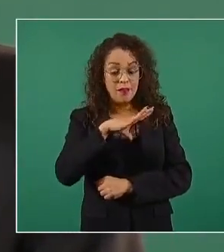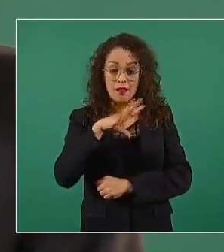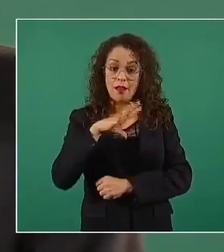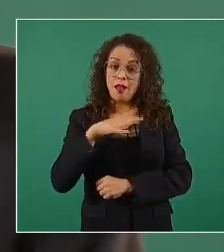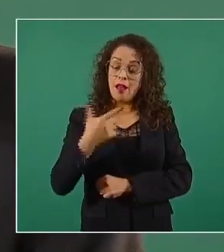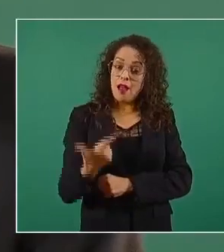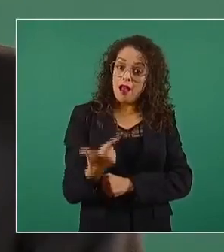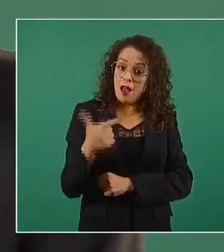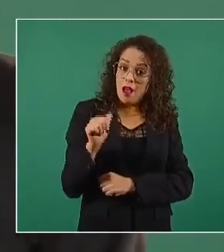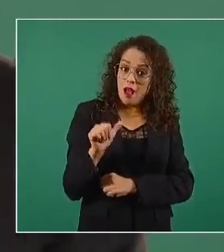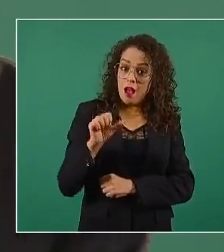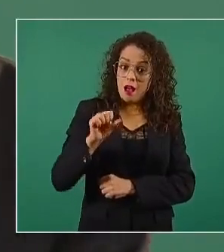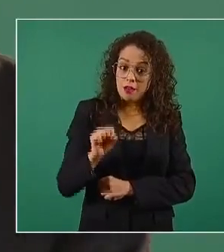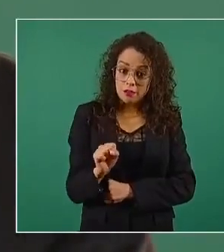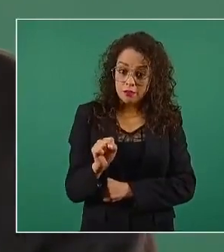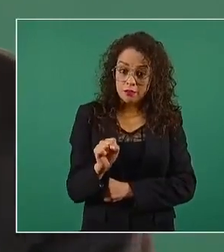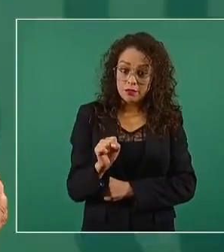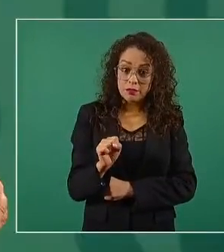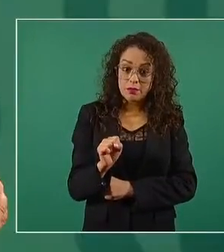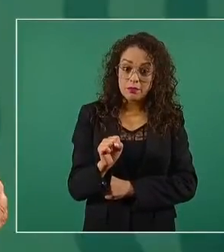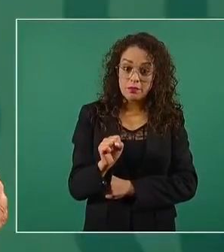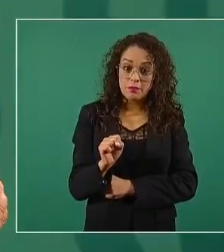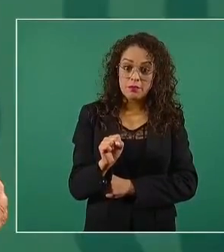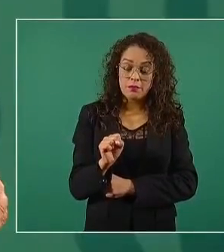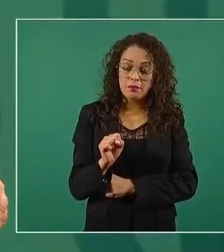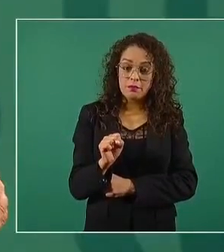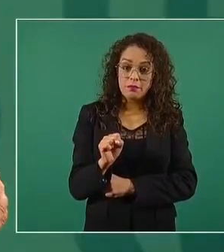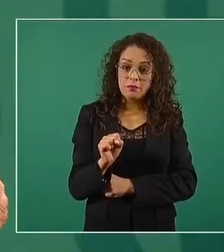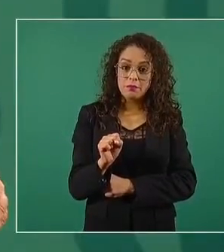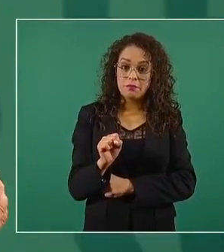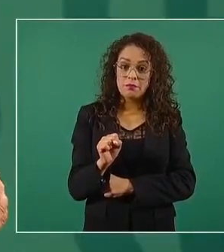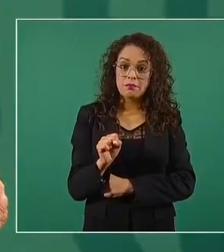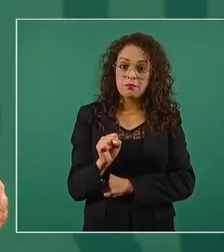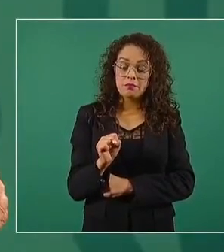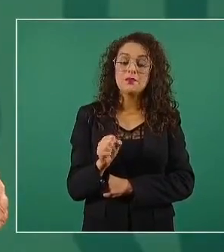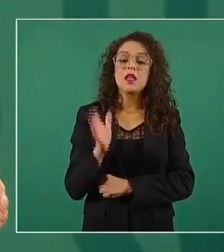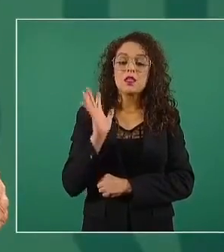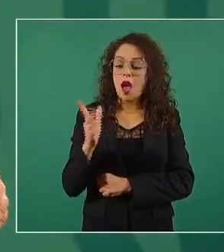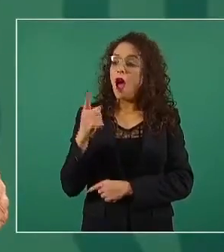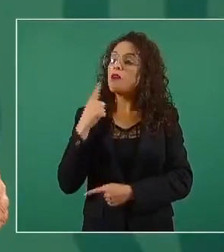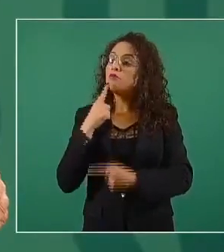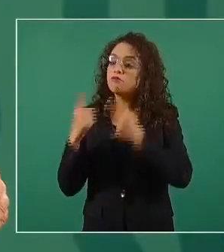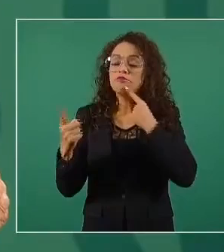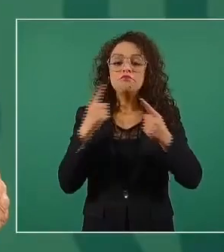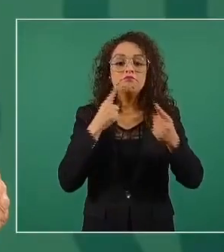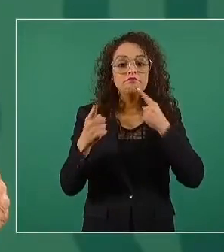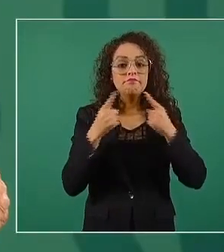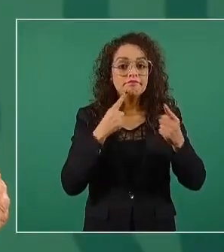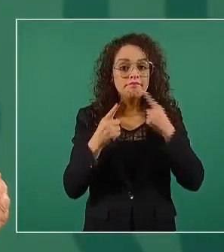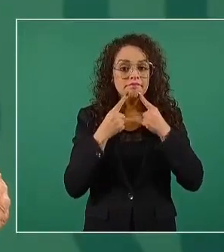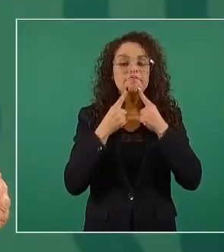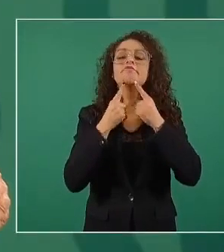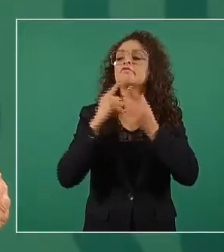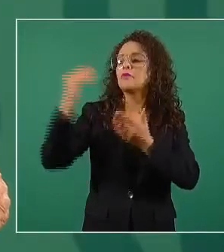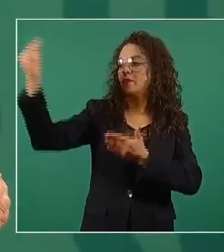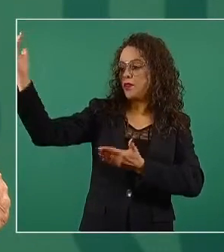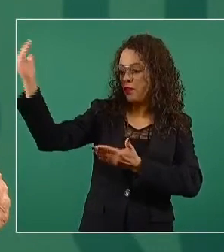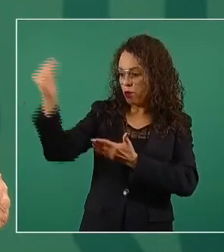contratado, aun cuando hicimos una negociación y se bajó el precio